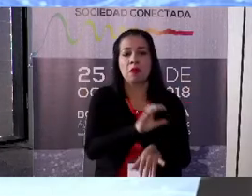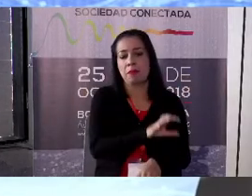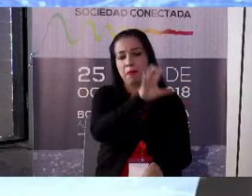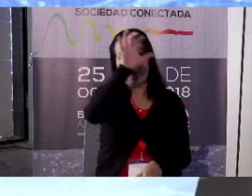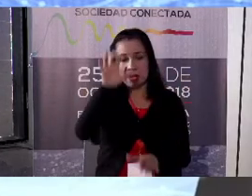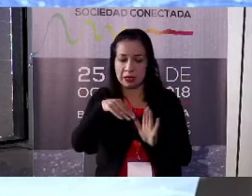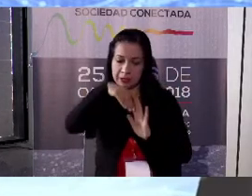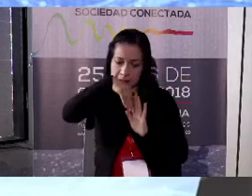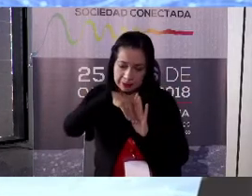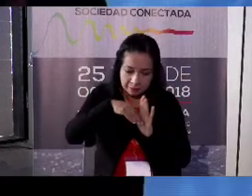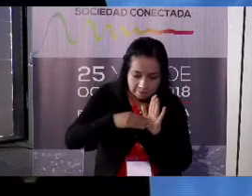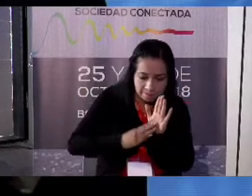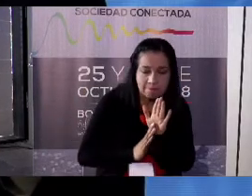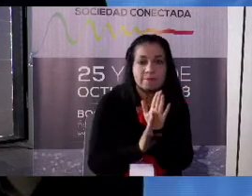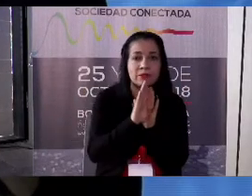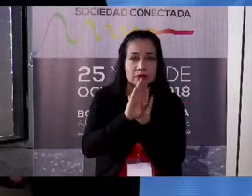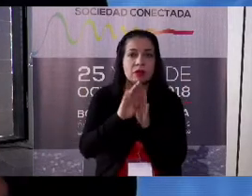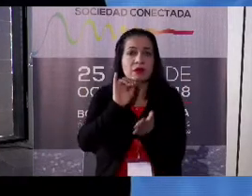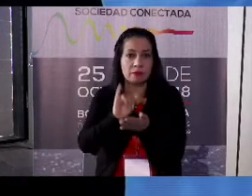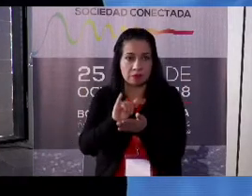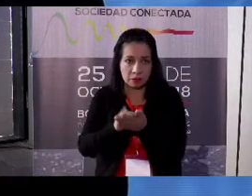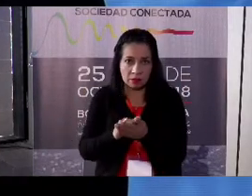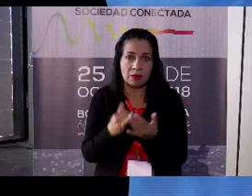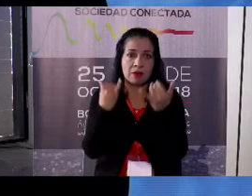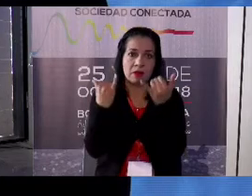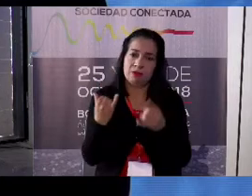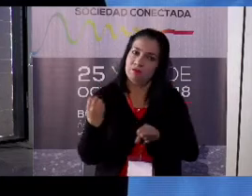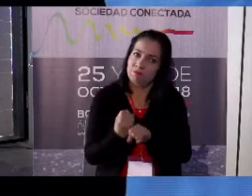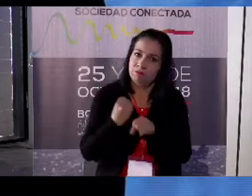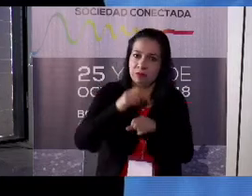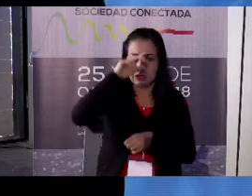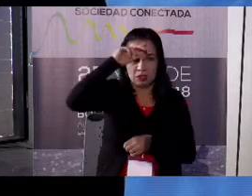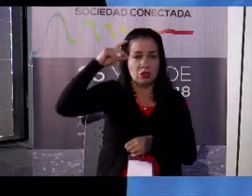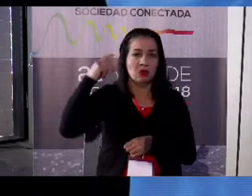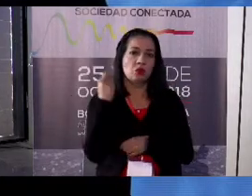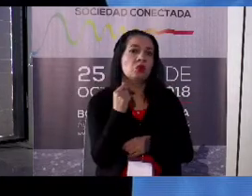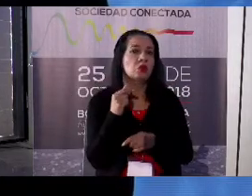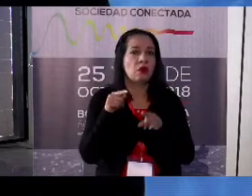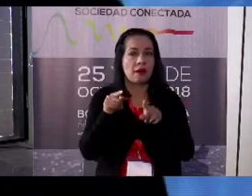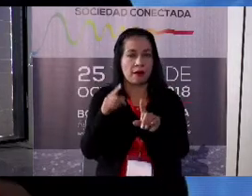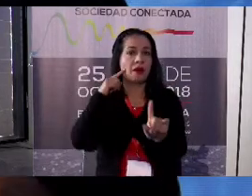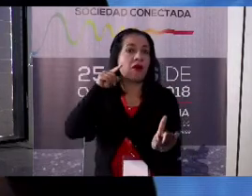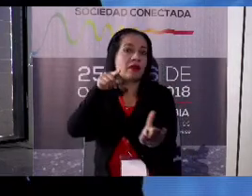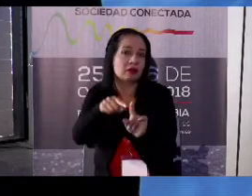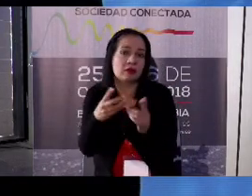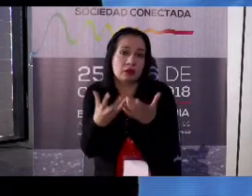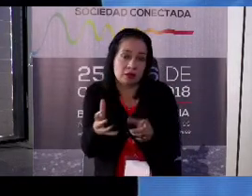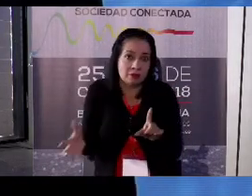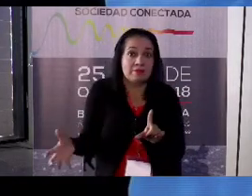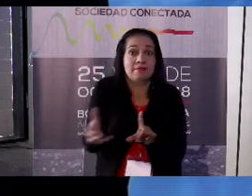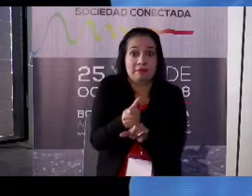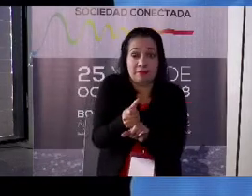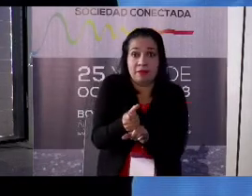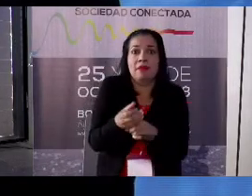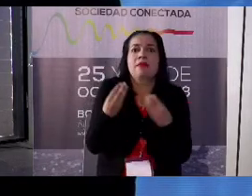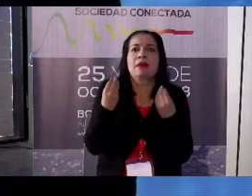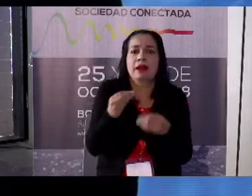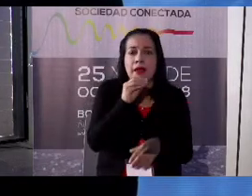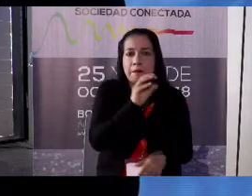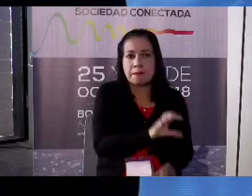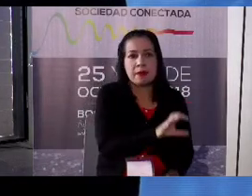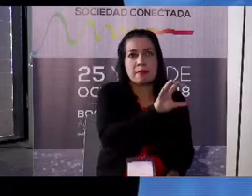desarrollo entonces eh hemos trabajado muy fuerte en este objetivo con el fin de de lograr por lo menos acompañar a los